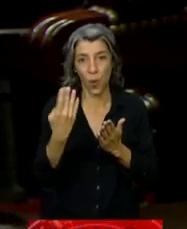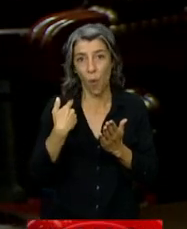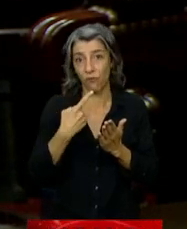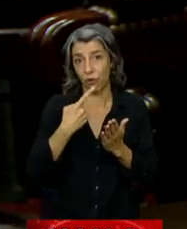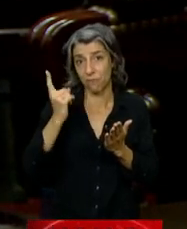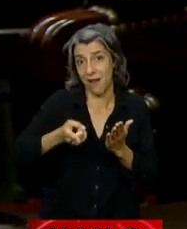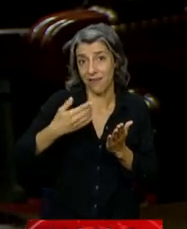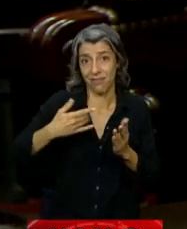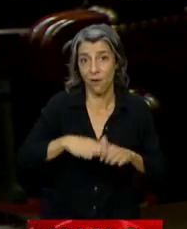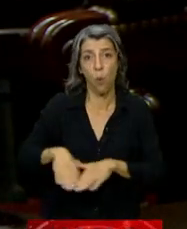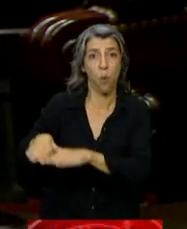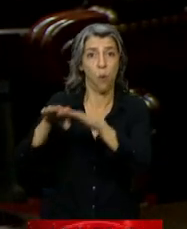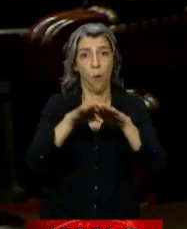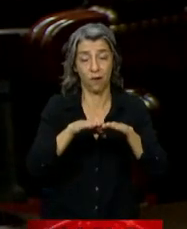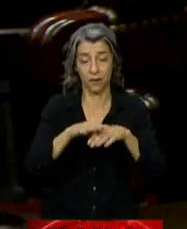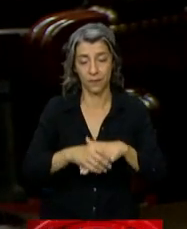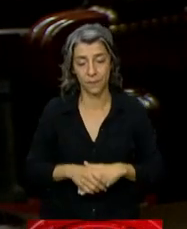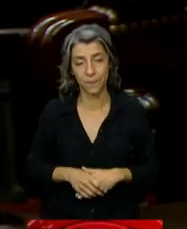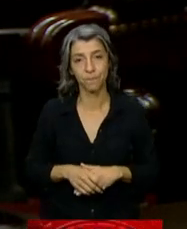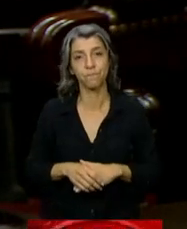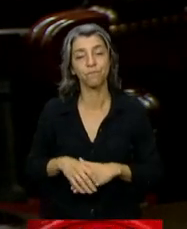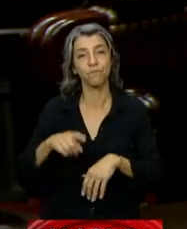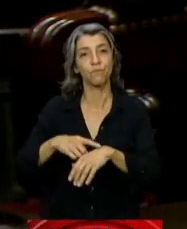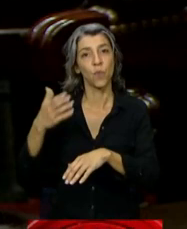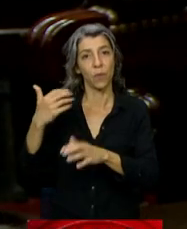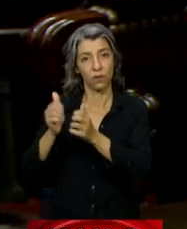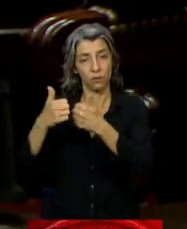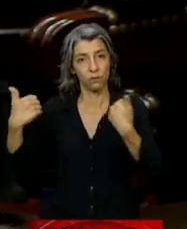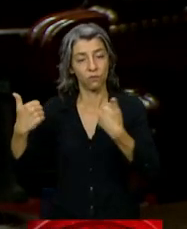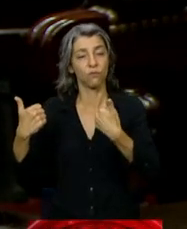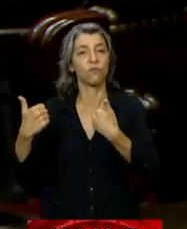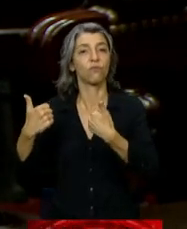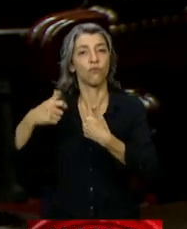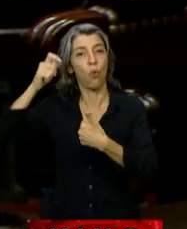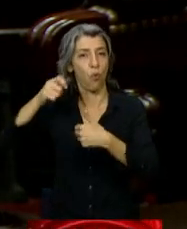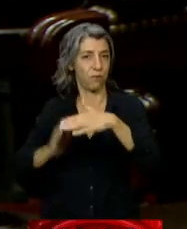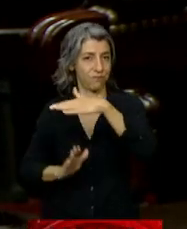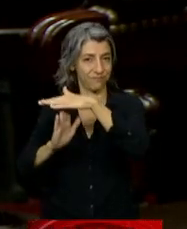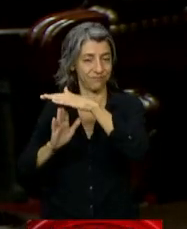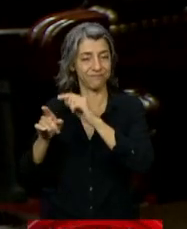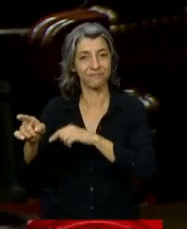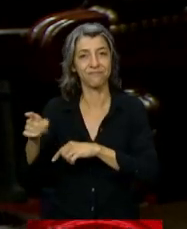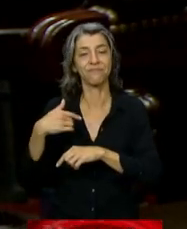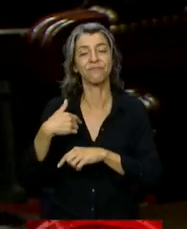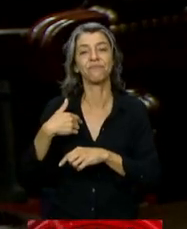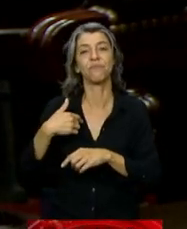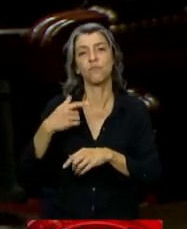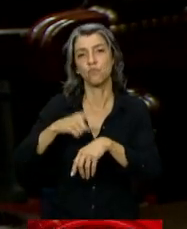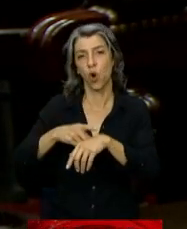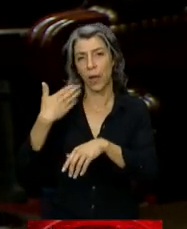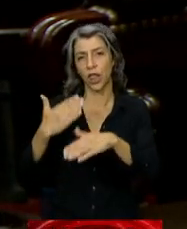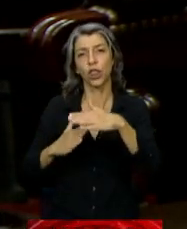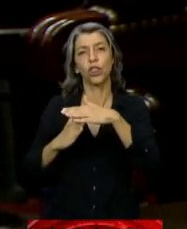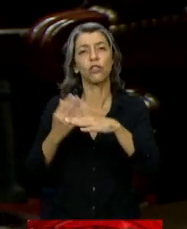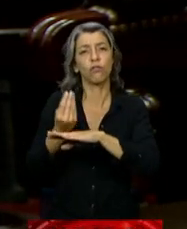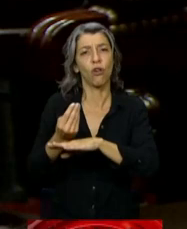La Corte Suprema de Justicia, que presidía Julio Nazareno, al mes establece